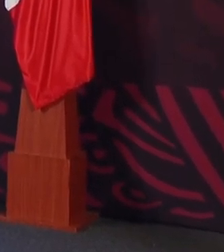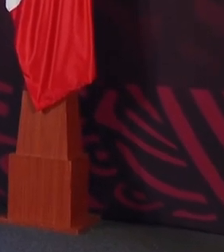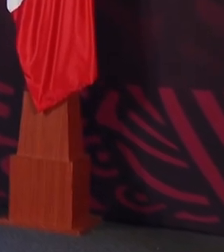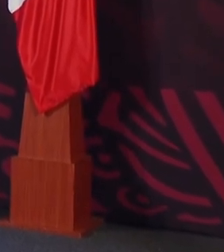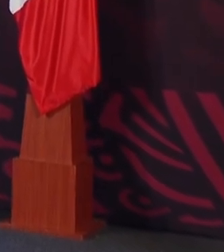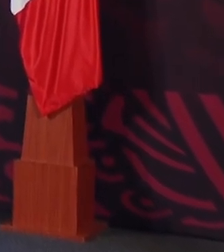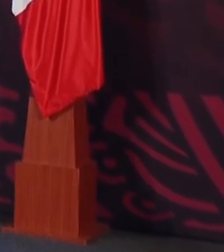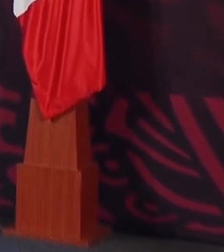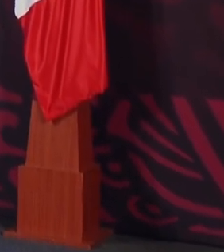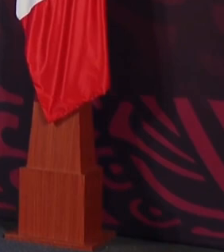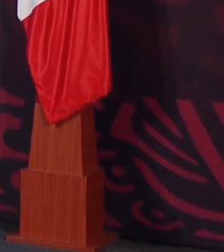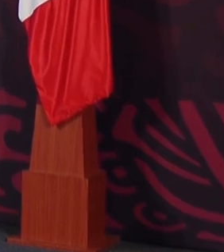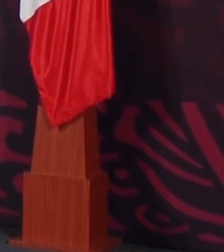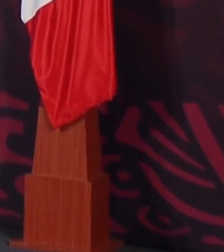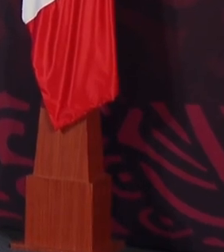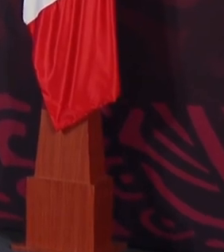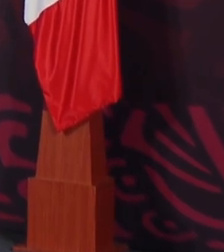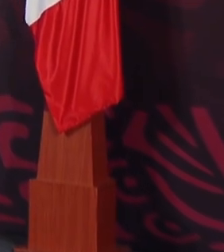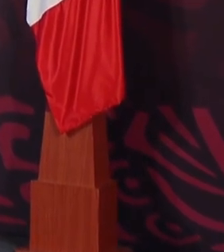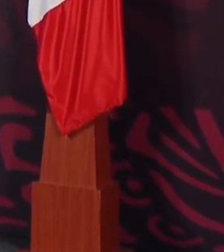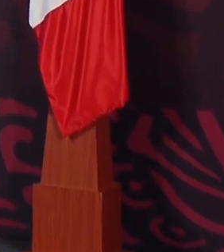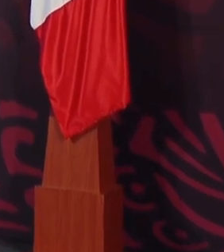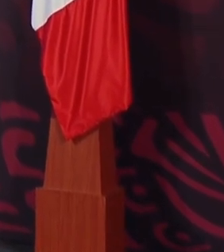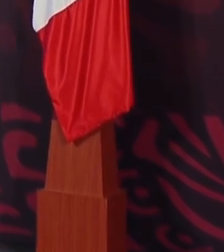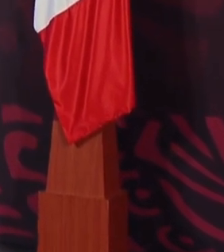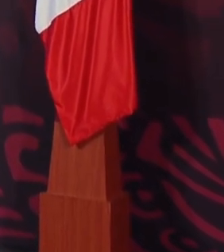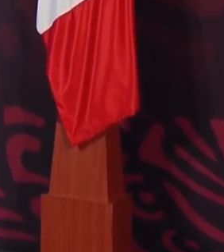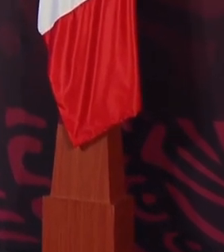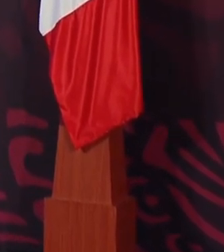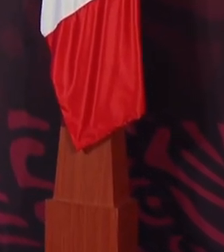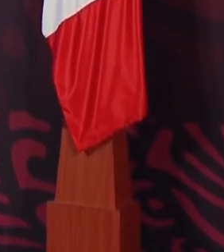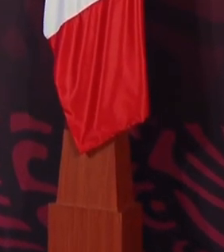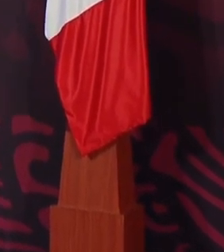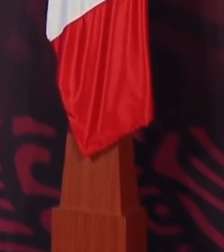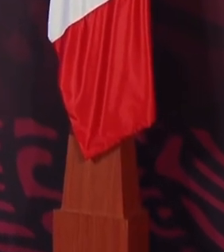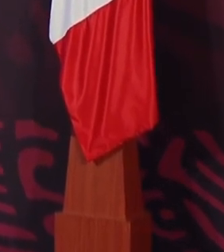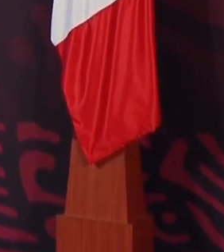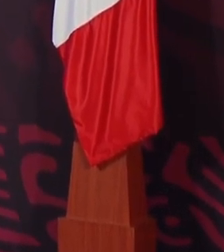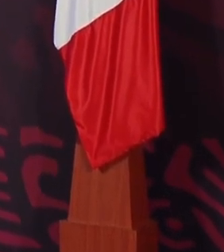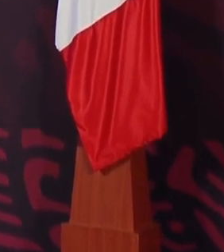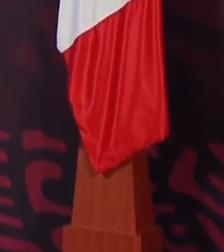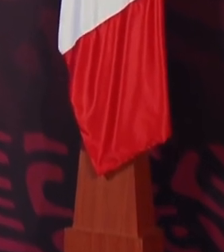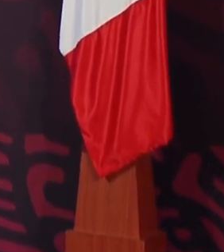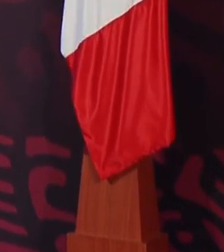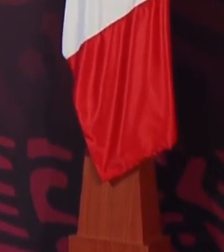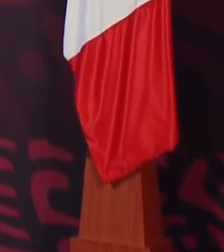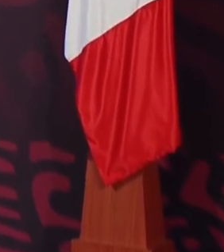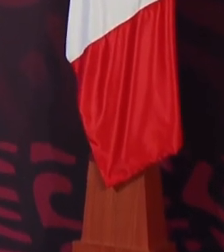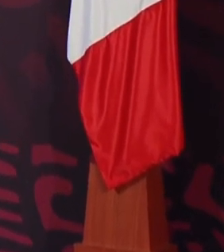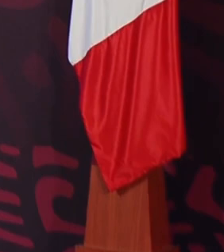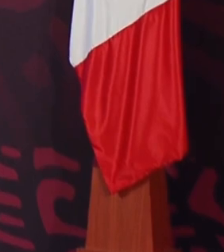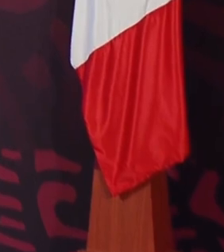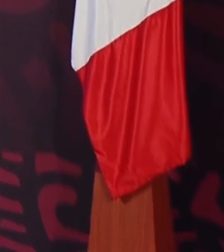que todos